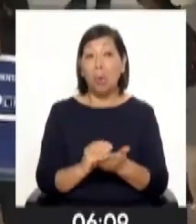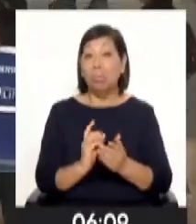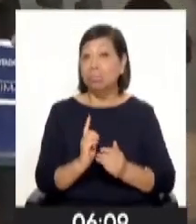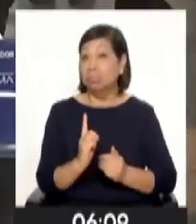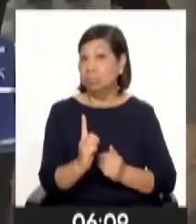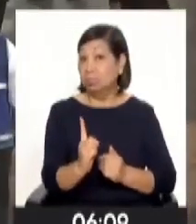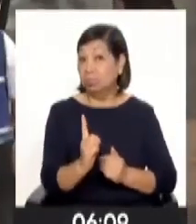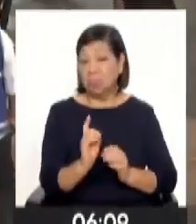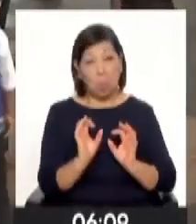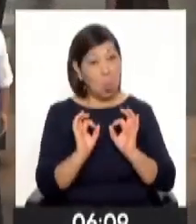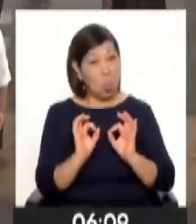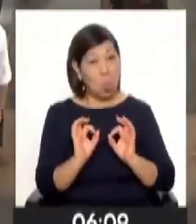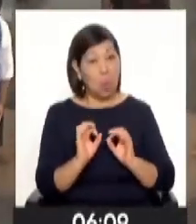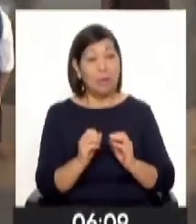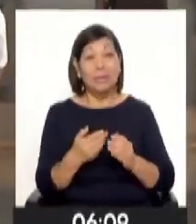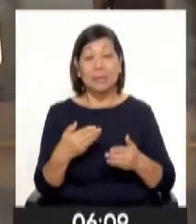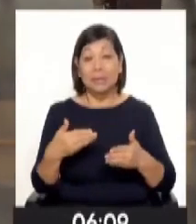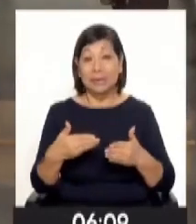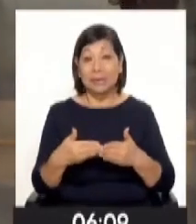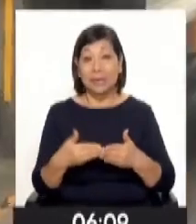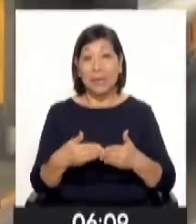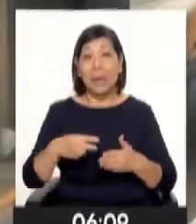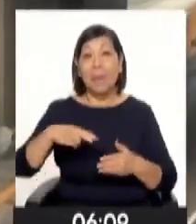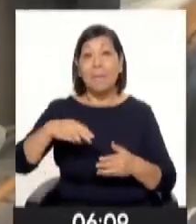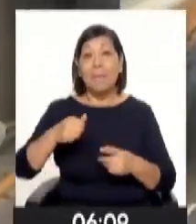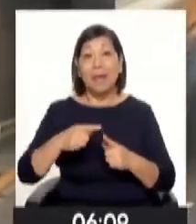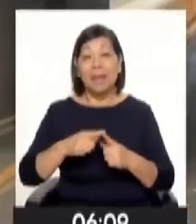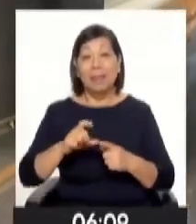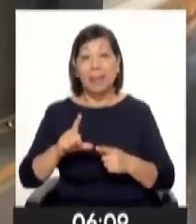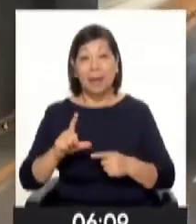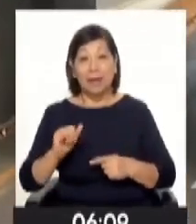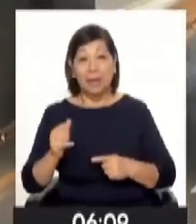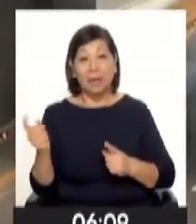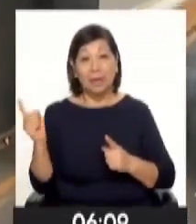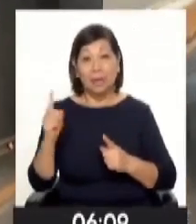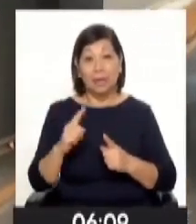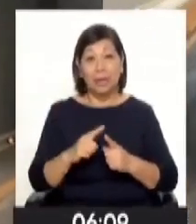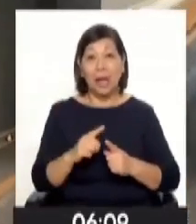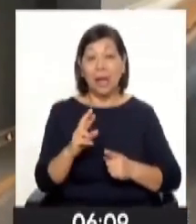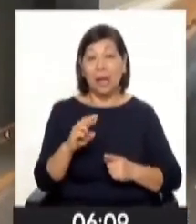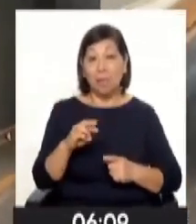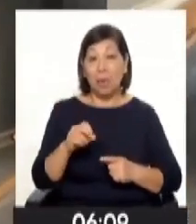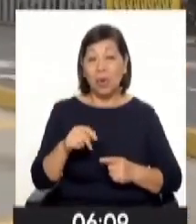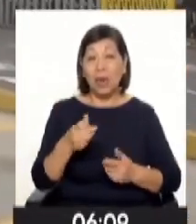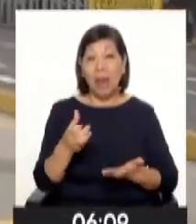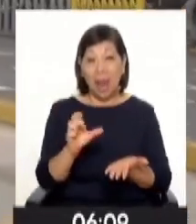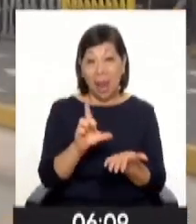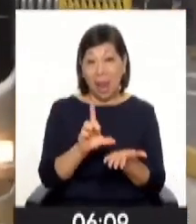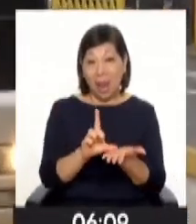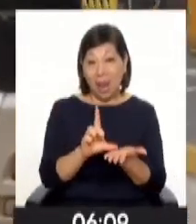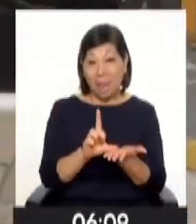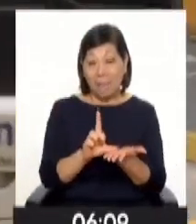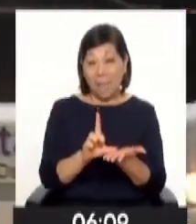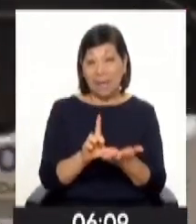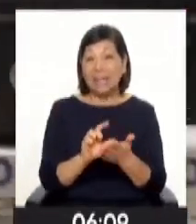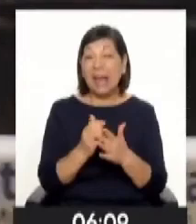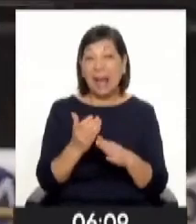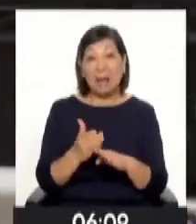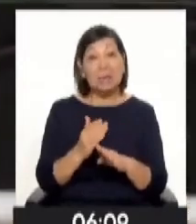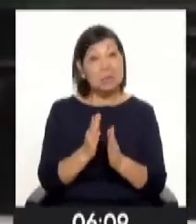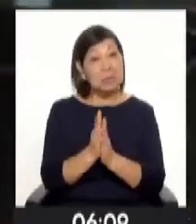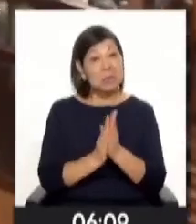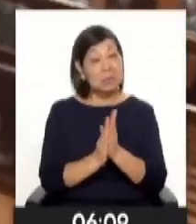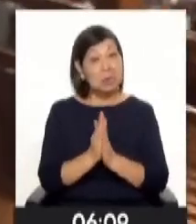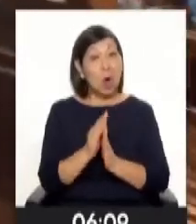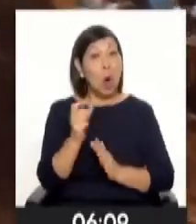recorrido habitual desde el terminal Matelini en Chorrillos hasta la estación Ramón Castilla en el centro de Lima, medida que beneficia